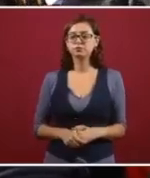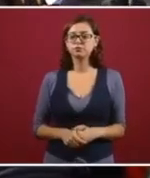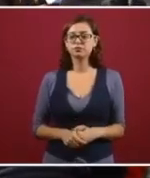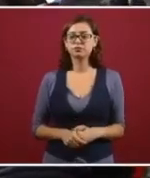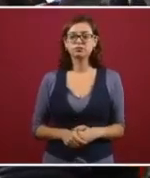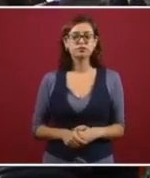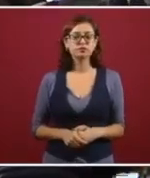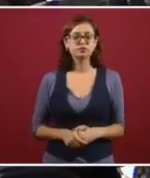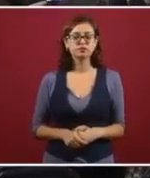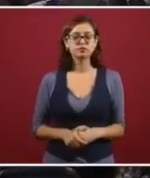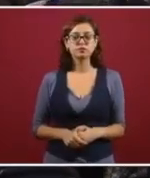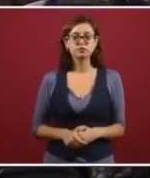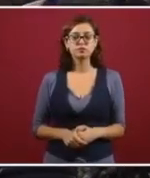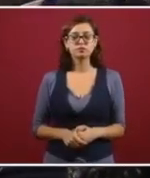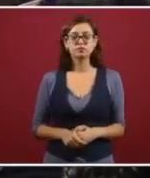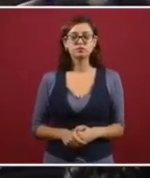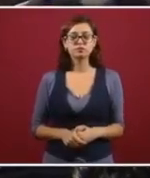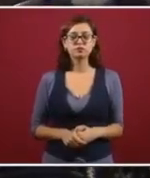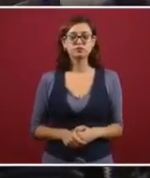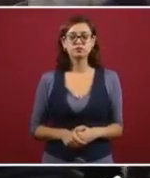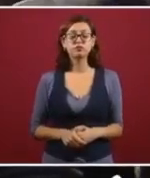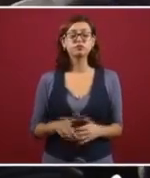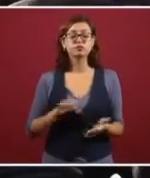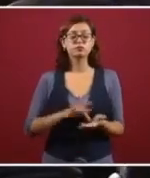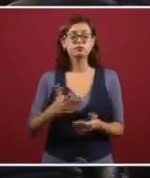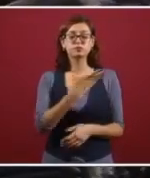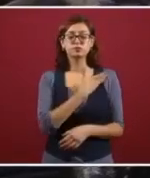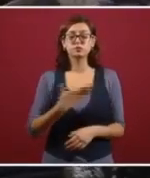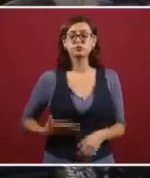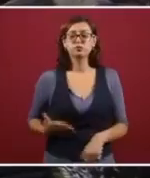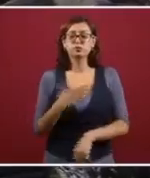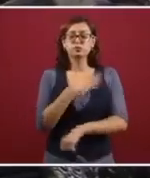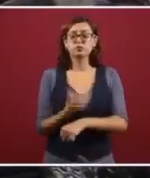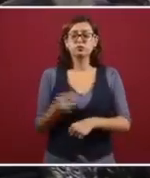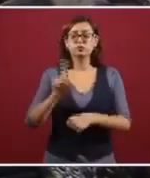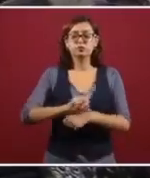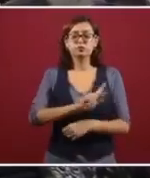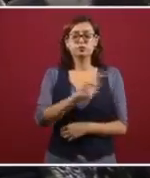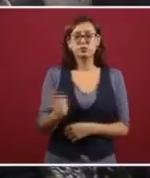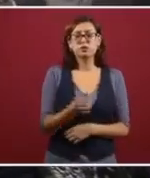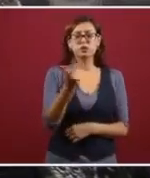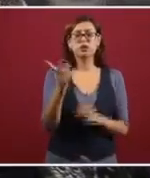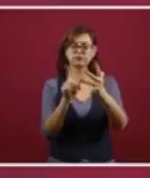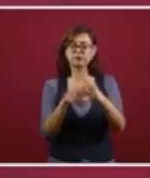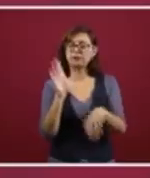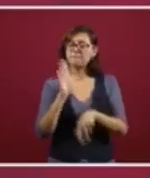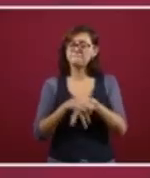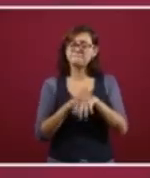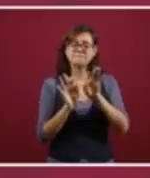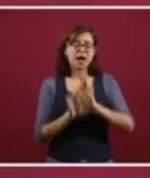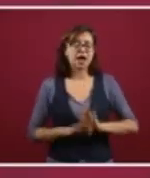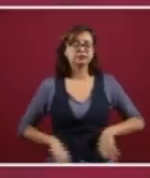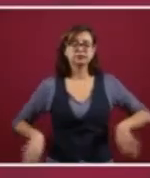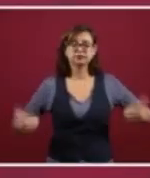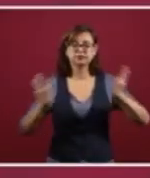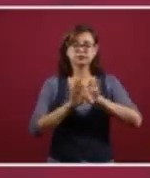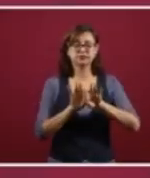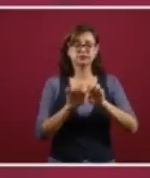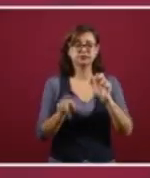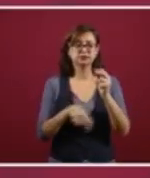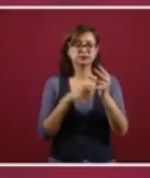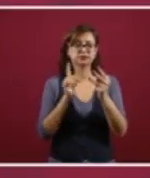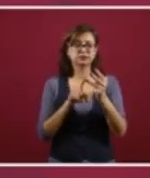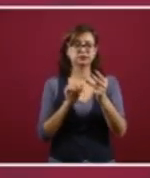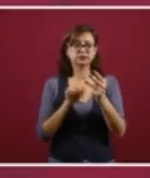El presidente de México, Andrés Manuel López Obrador, aseguró que no habrá ninguna limitante presupuestal y se destinará todo lo que se requiera para concluir